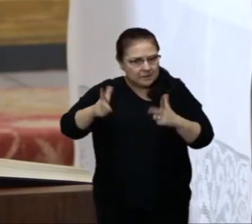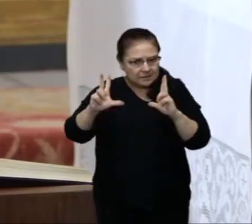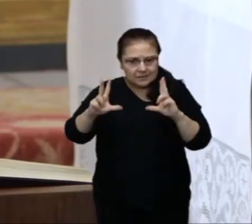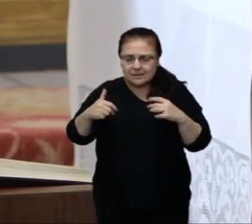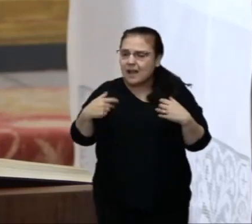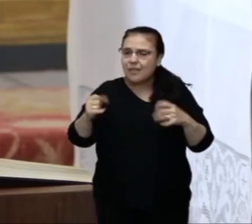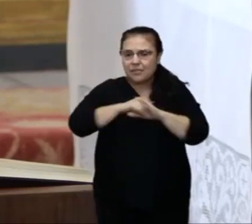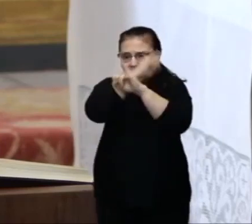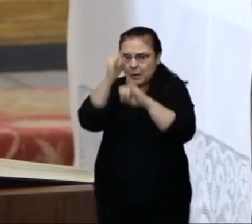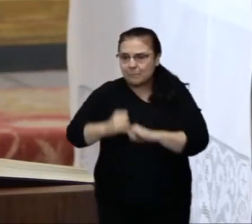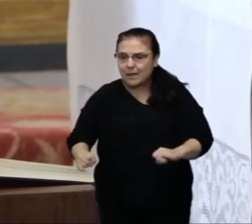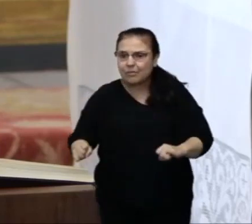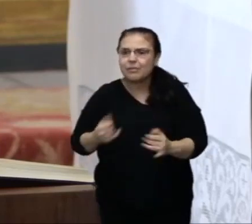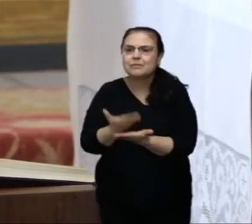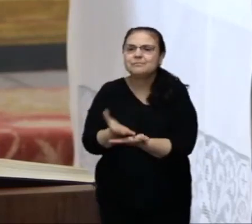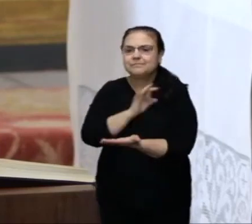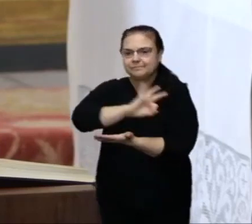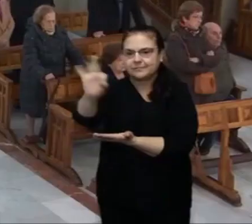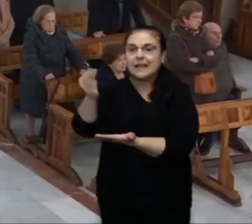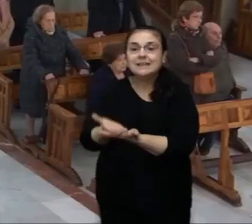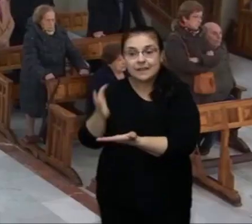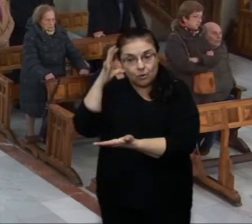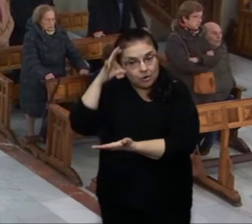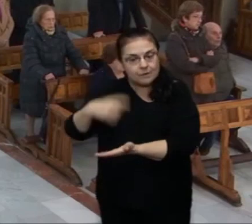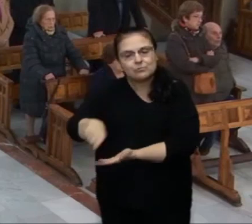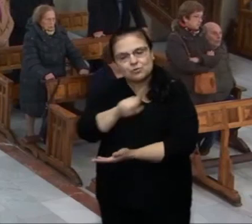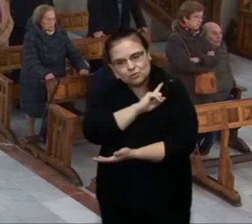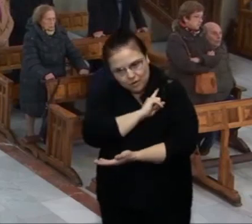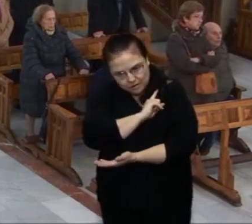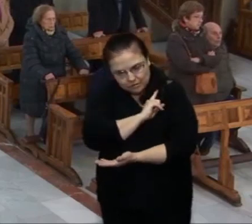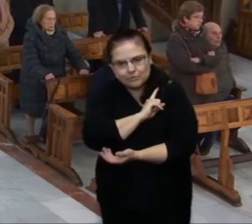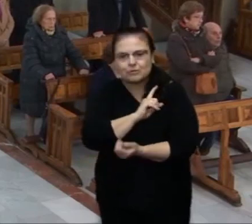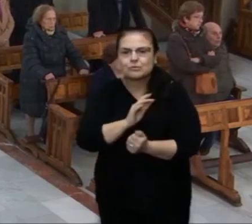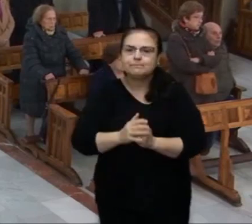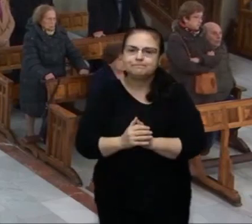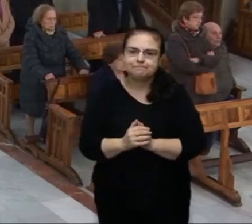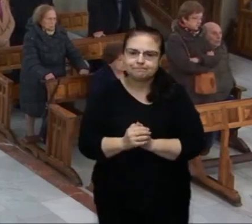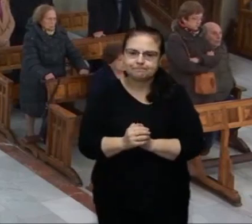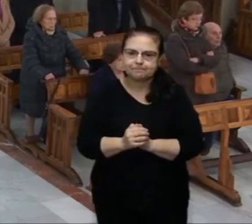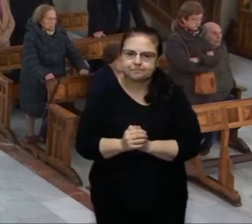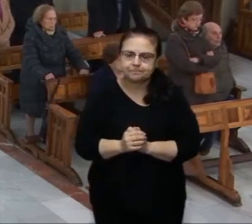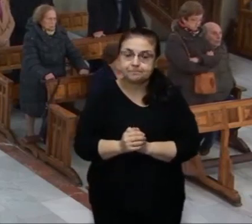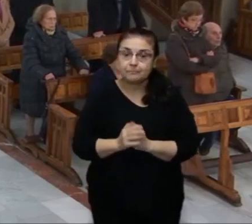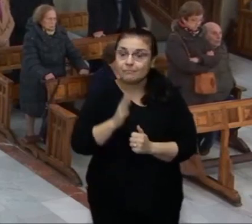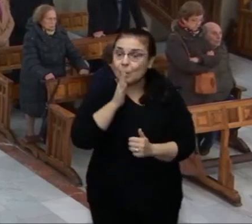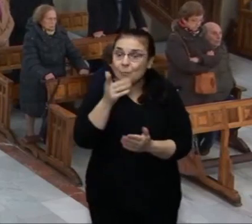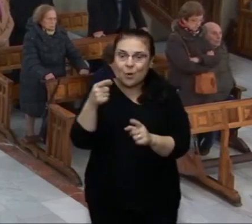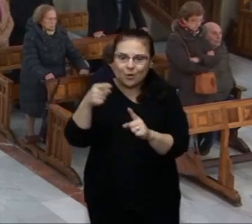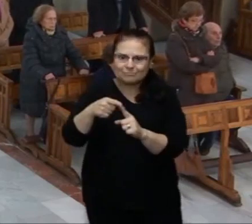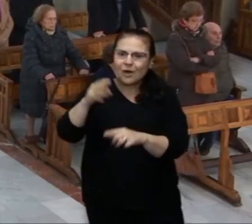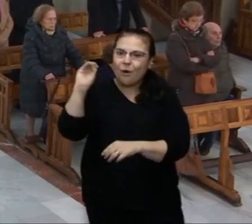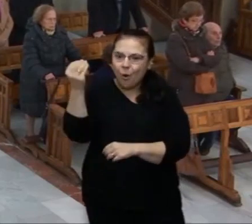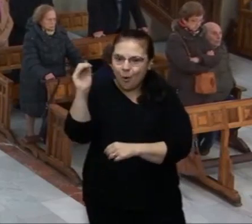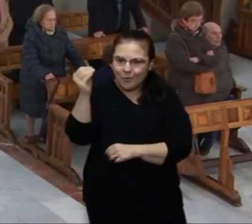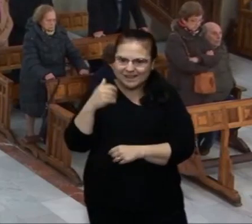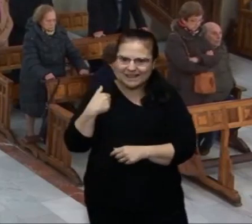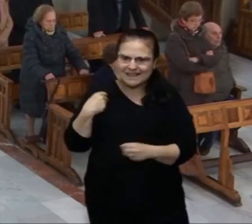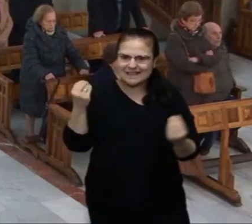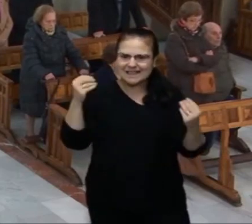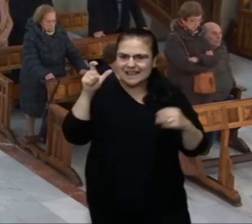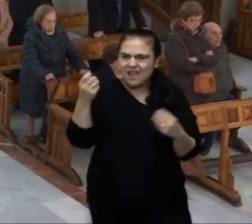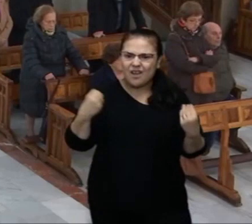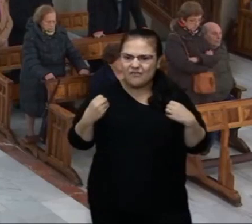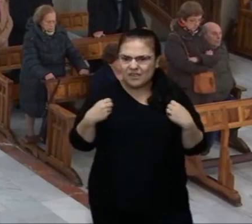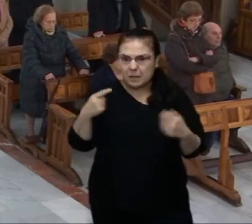libertad y de la paz, roguemos al Señor. por los jóvenes que viven sumergidos en